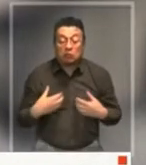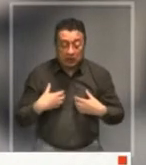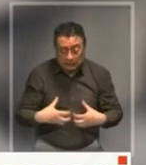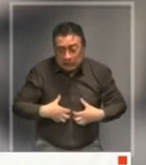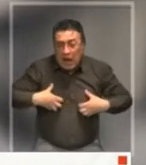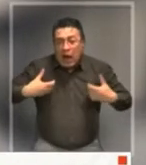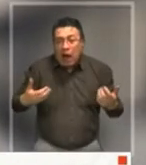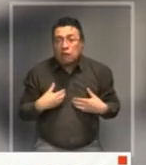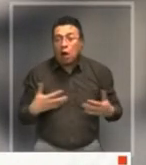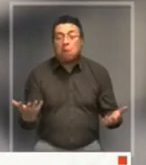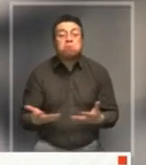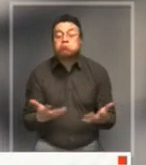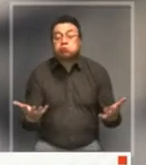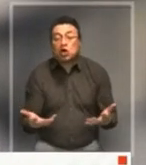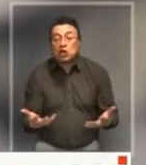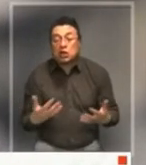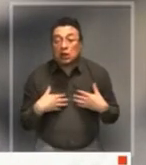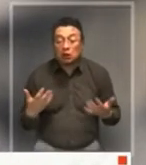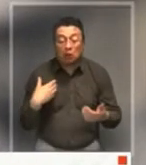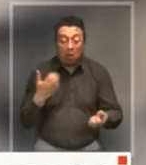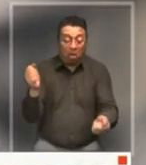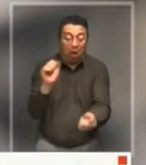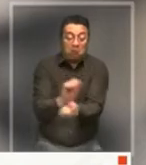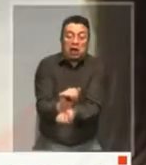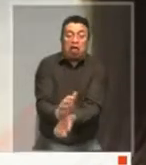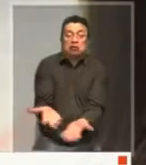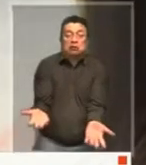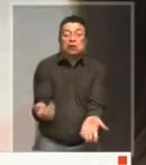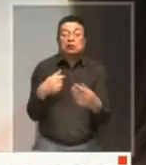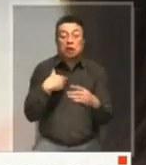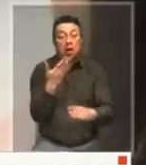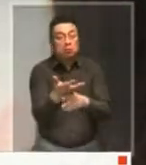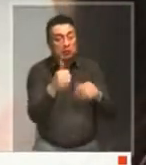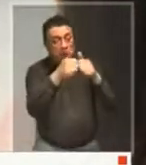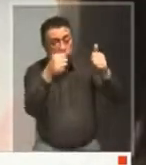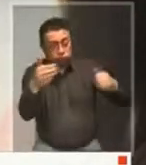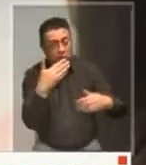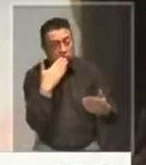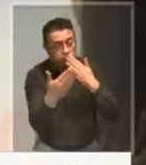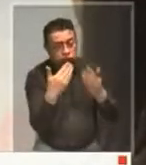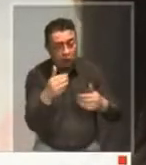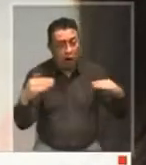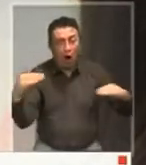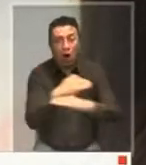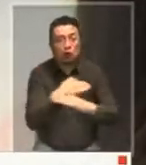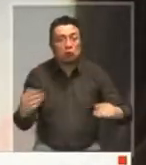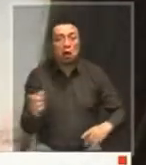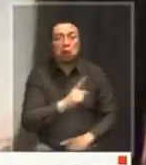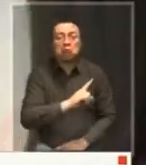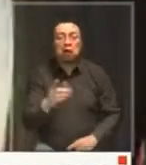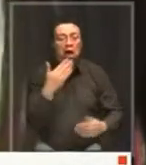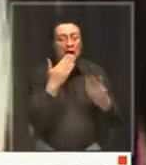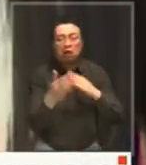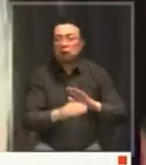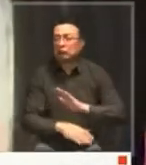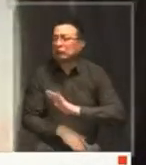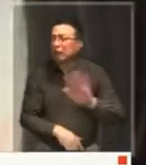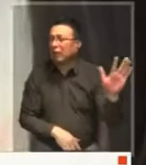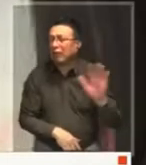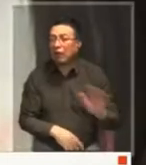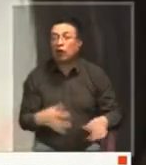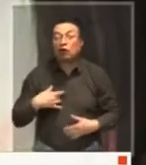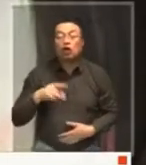impotencia porque estamos atados de brazos. Y pedí hablar con alguien de la autopista de AVO, no había nadie con quien hablar. Solamente yo